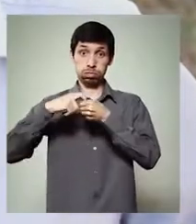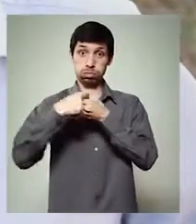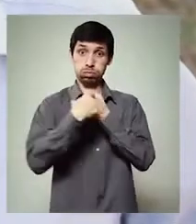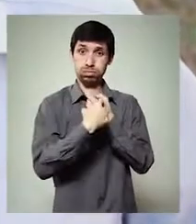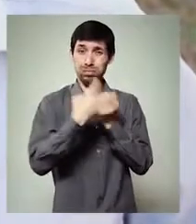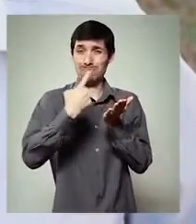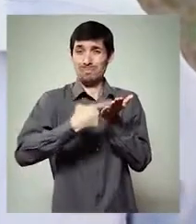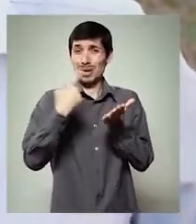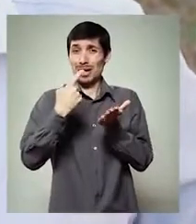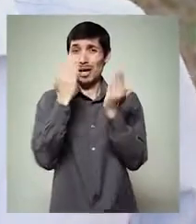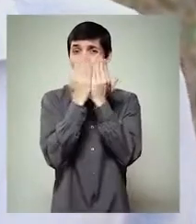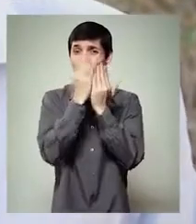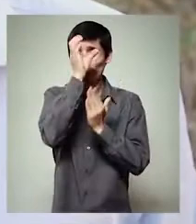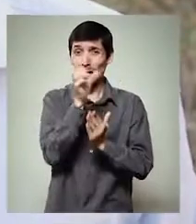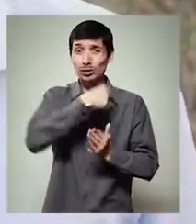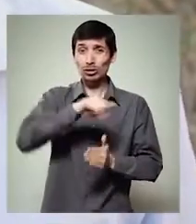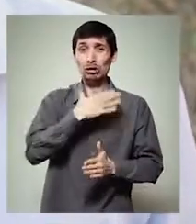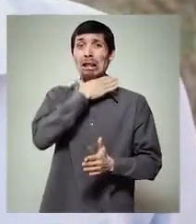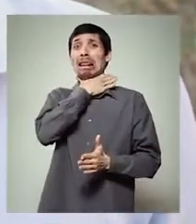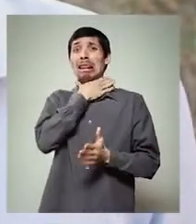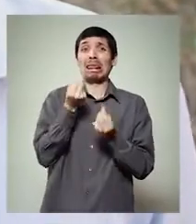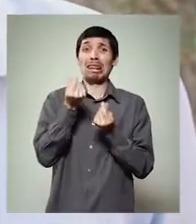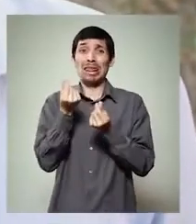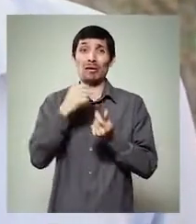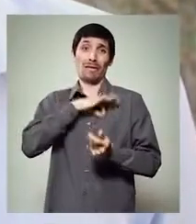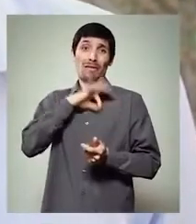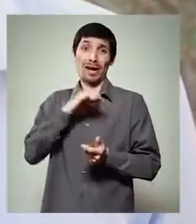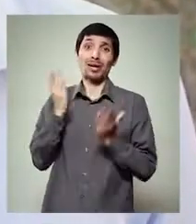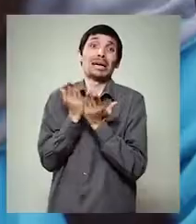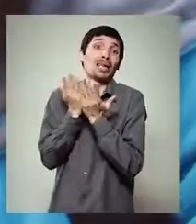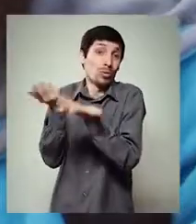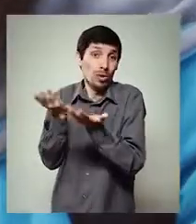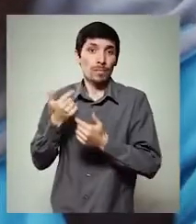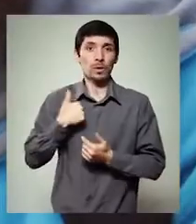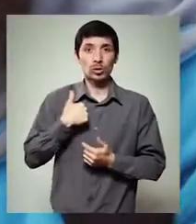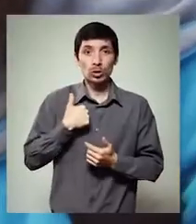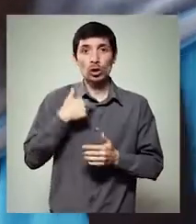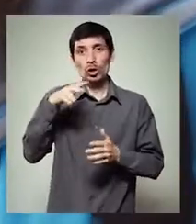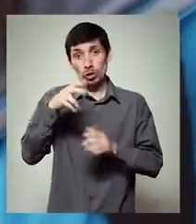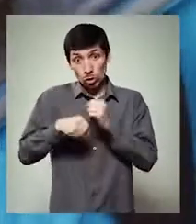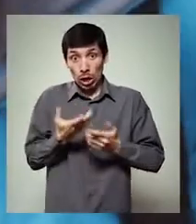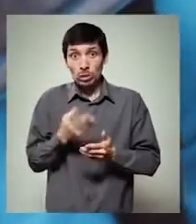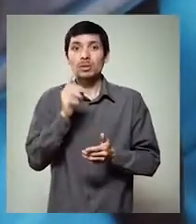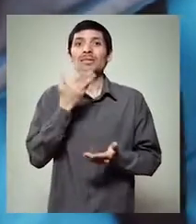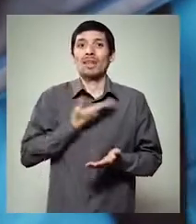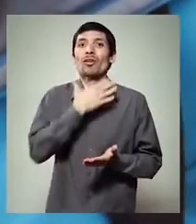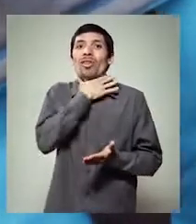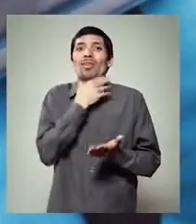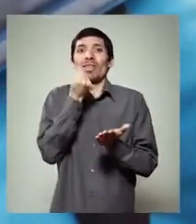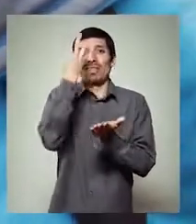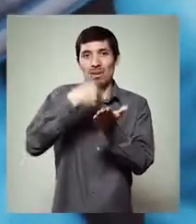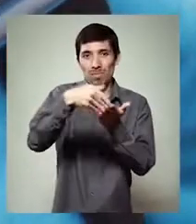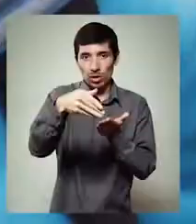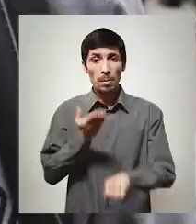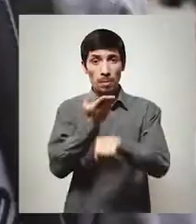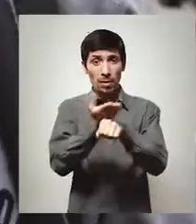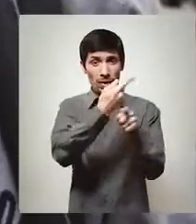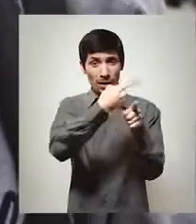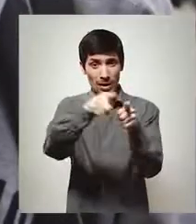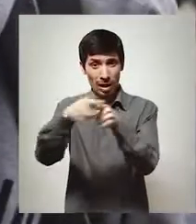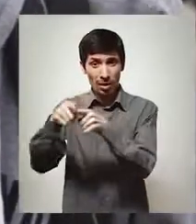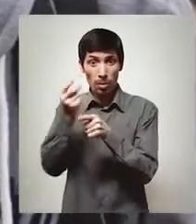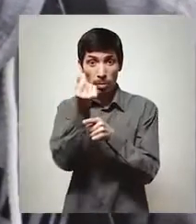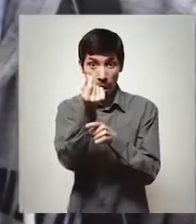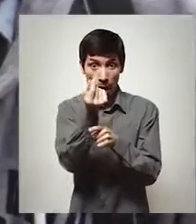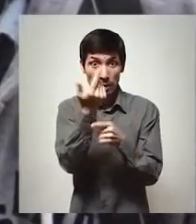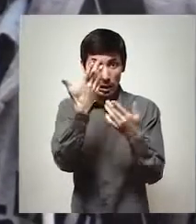soy parte de los miles de estudiantes que hoy día estamos endeudados con la banca por haber querido estudiar. Tengo 18 años y estoy endeudada por más de 3 millones. Pido un